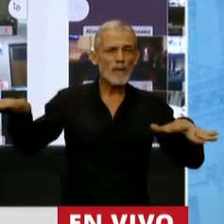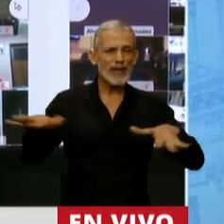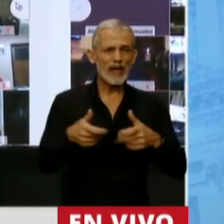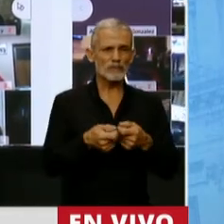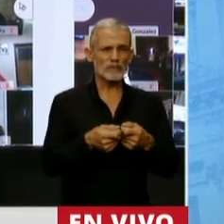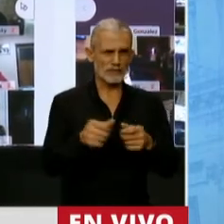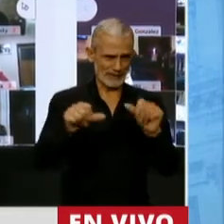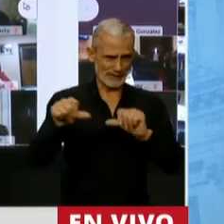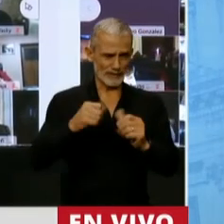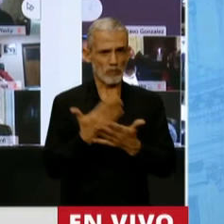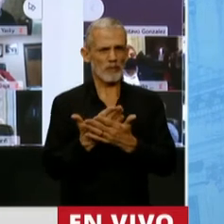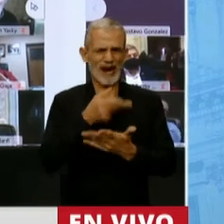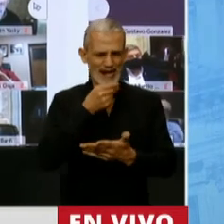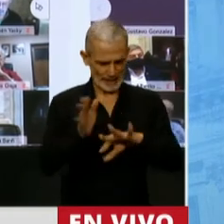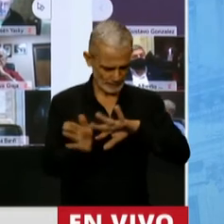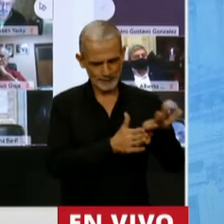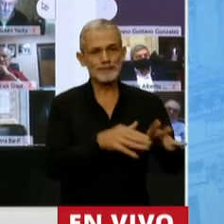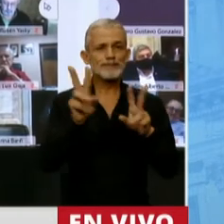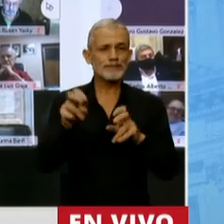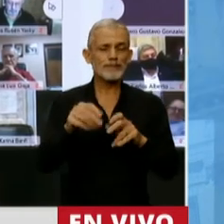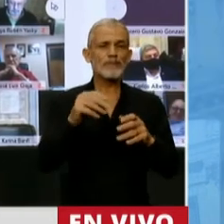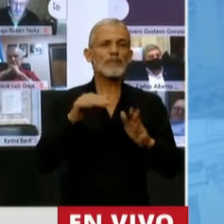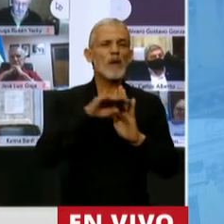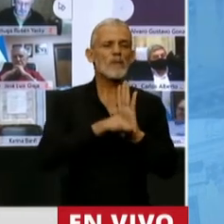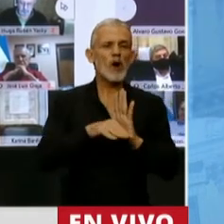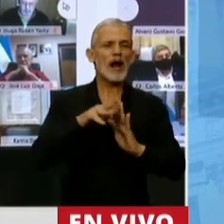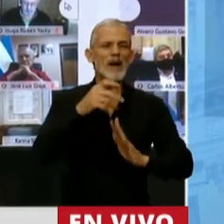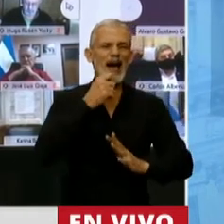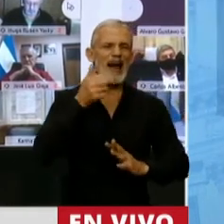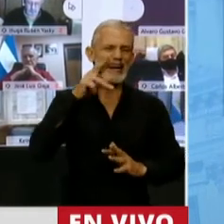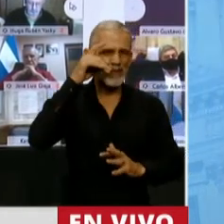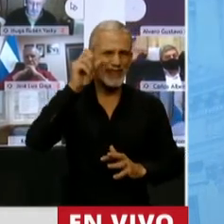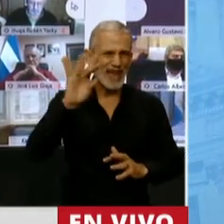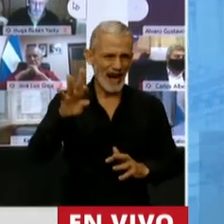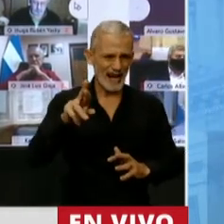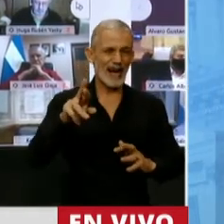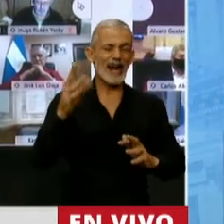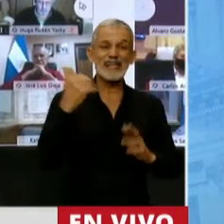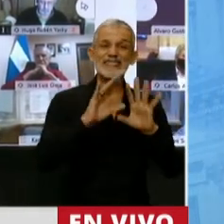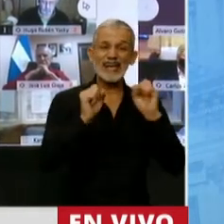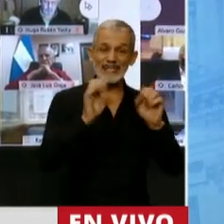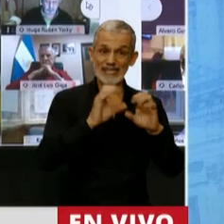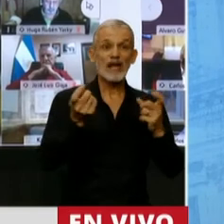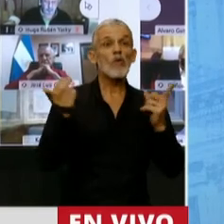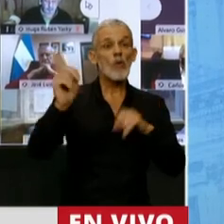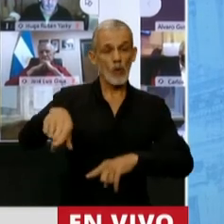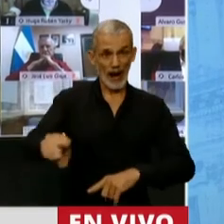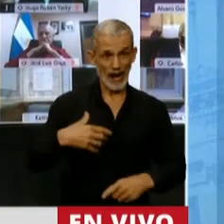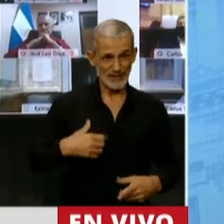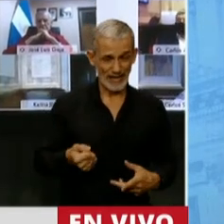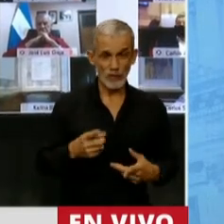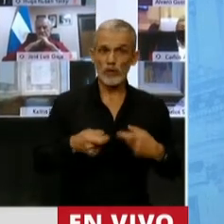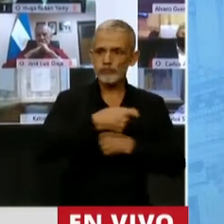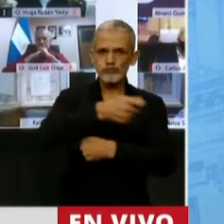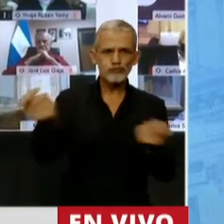respaldo científico al respecto. Pero seguimos. El programa Remediar, que había sido eliminado de la Secretaría de Salud anterior, ha recuperado su capacidad,